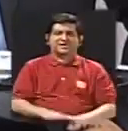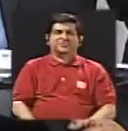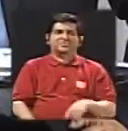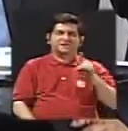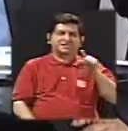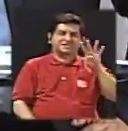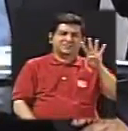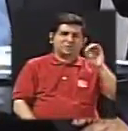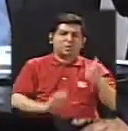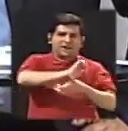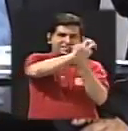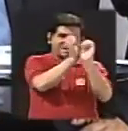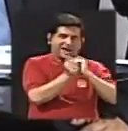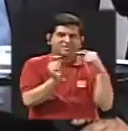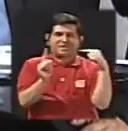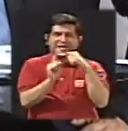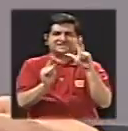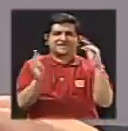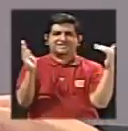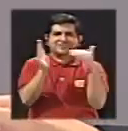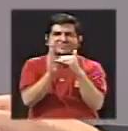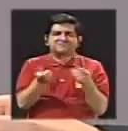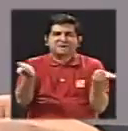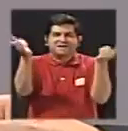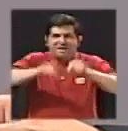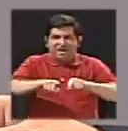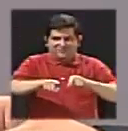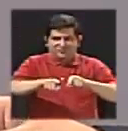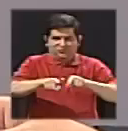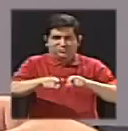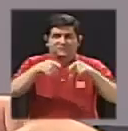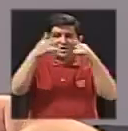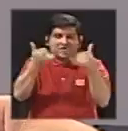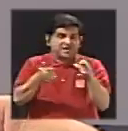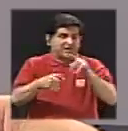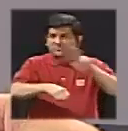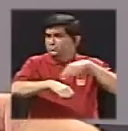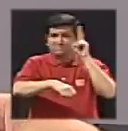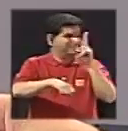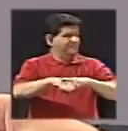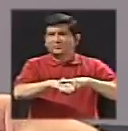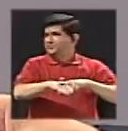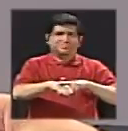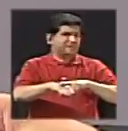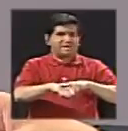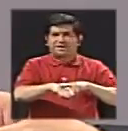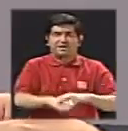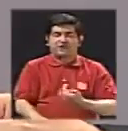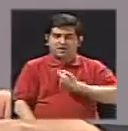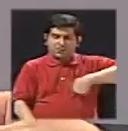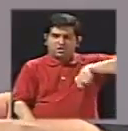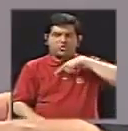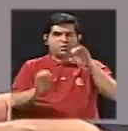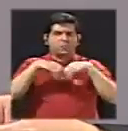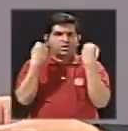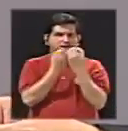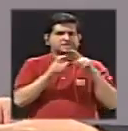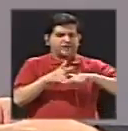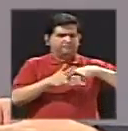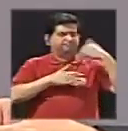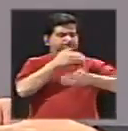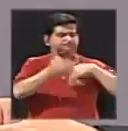una semana pasa 3.000 casos. Y ya ahí eso es anómalo. Entonces, nuestra organización inicia el